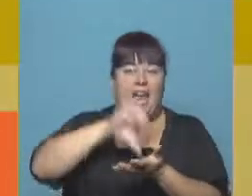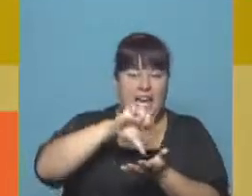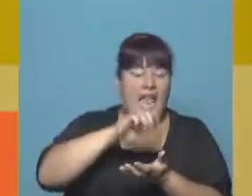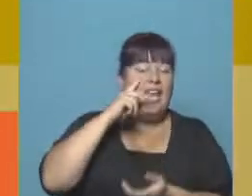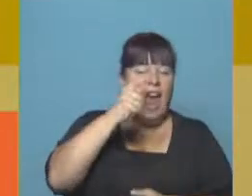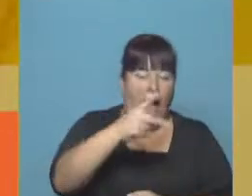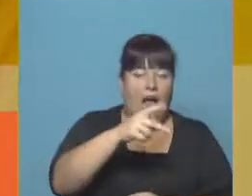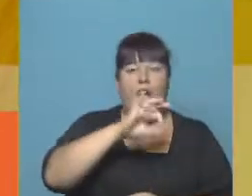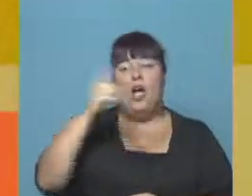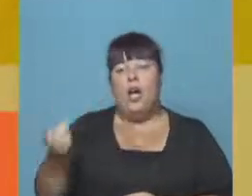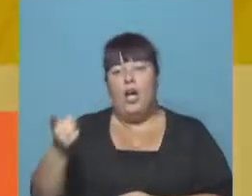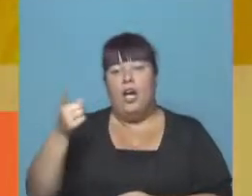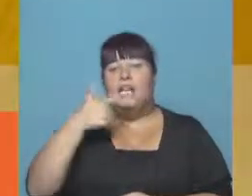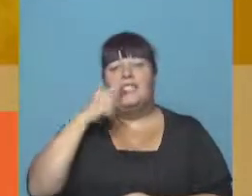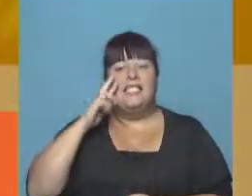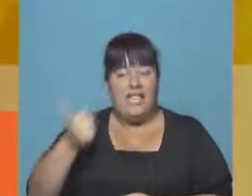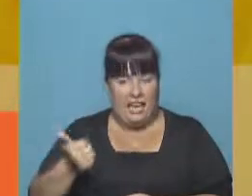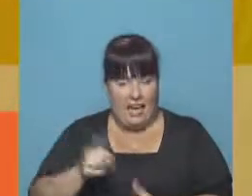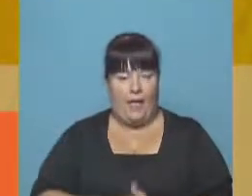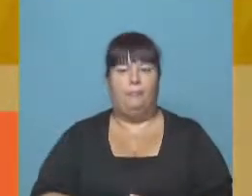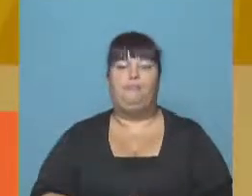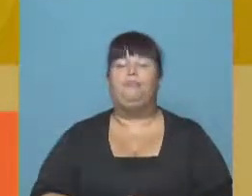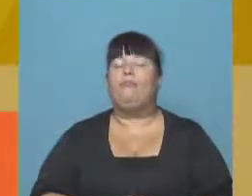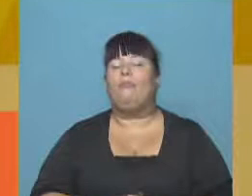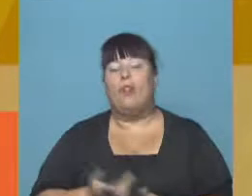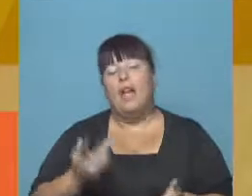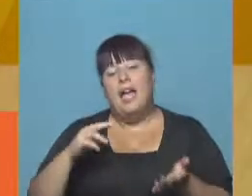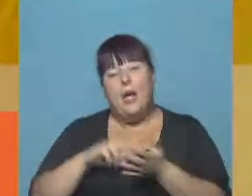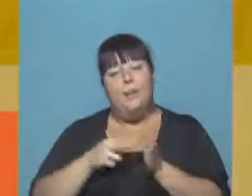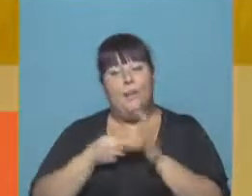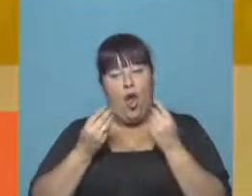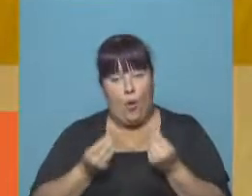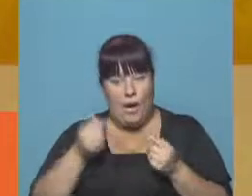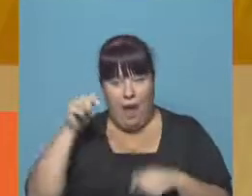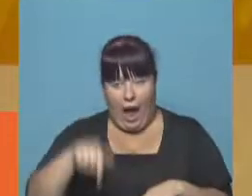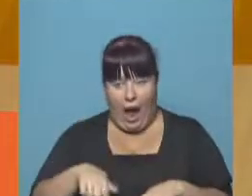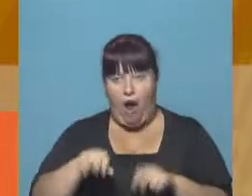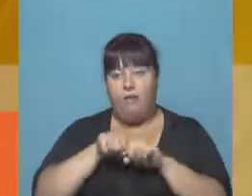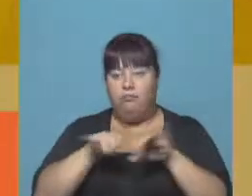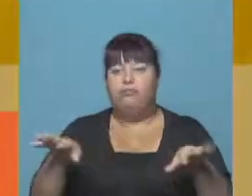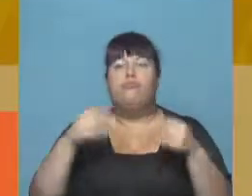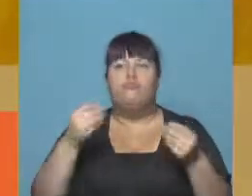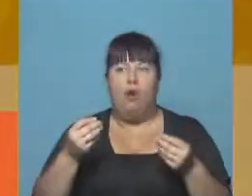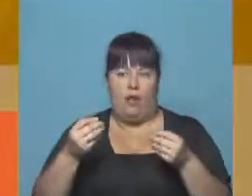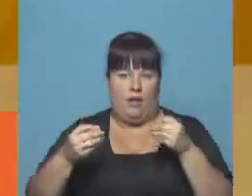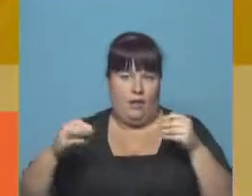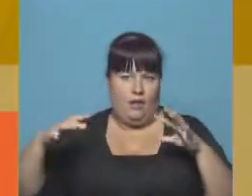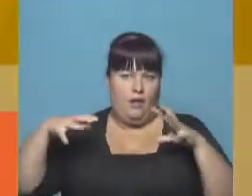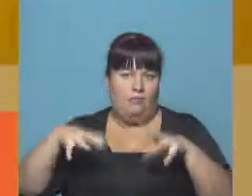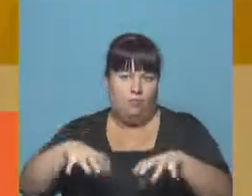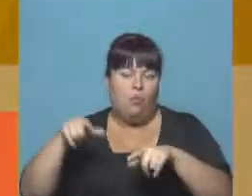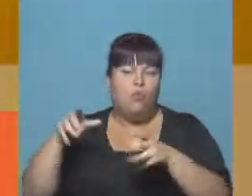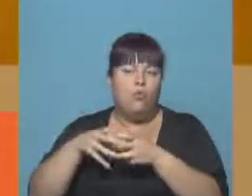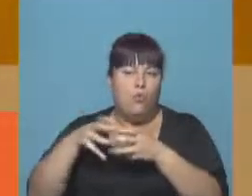como en Siria. El asunto o el problema es que ahora hay un repliegue. ¿Por qué? Porque están avanzando las